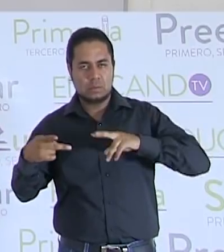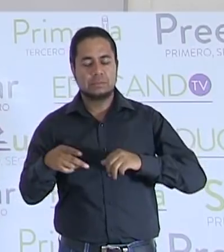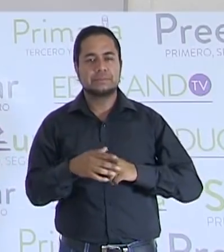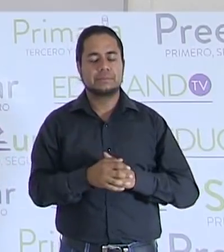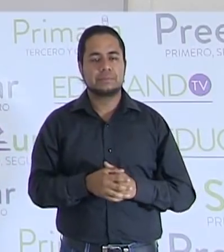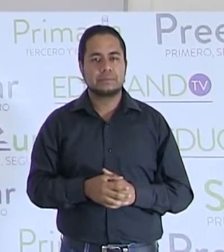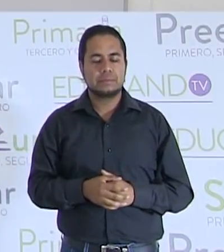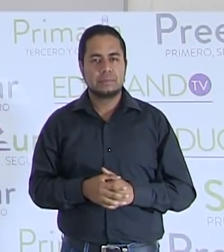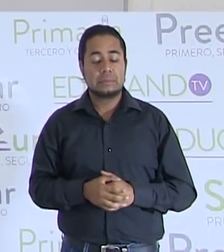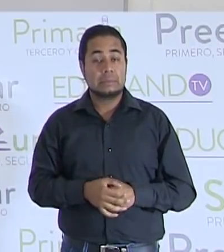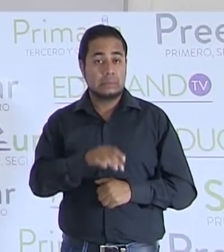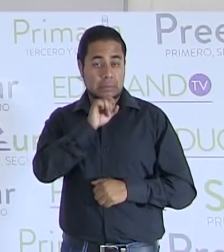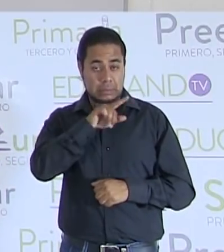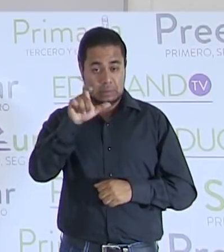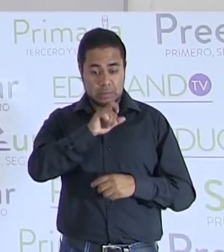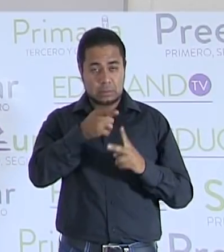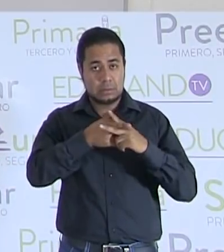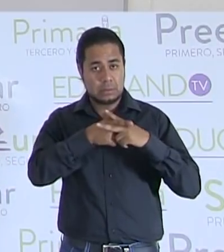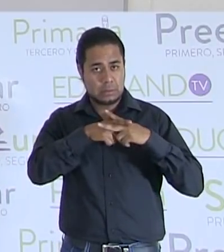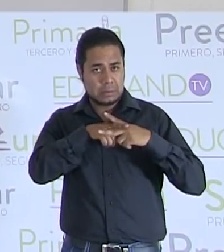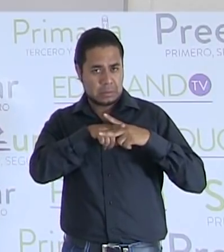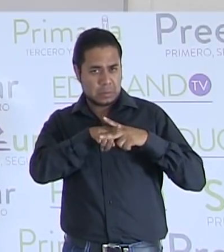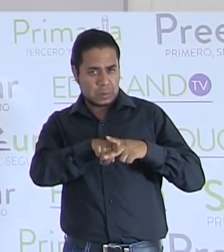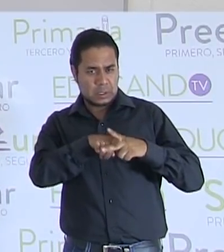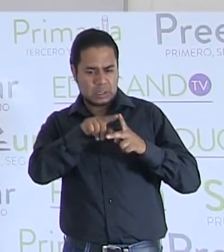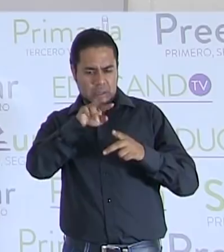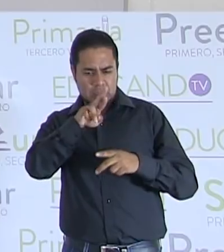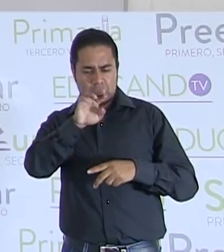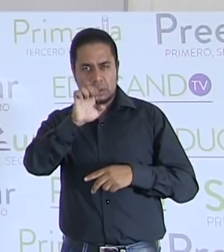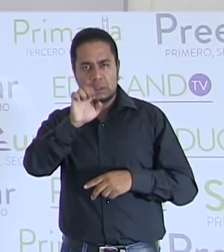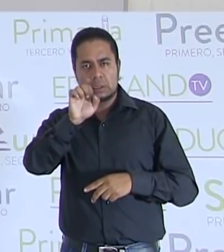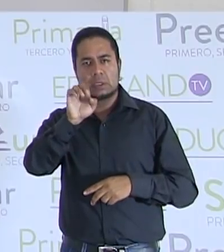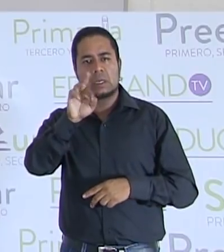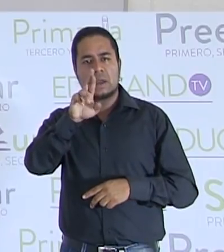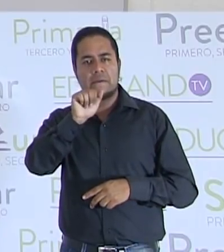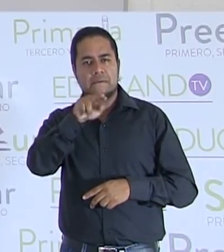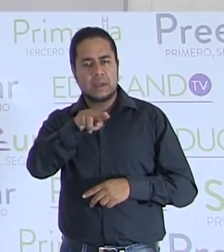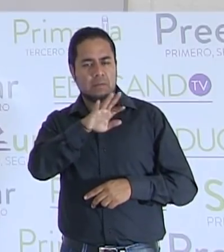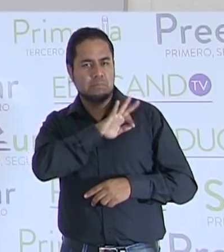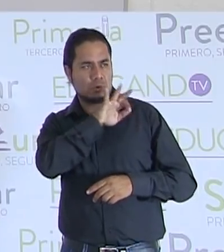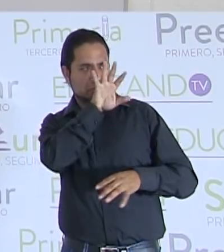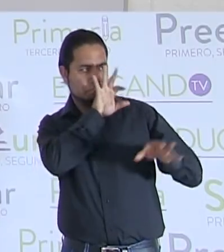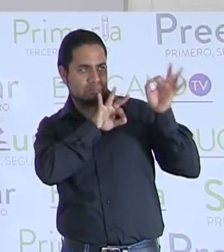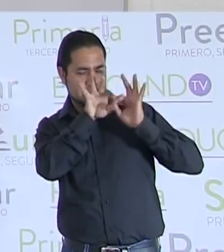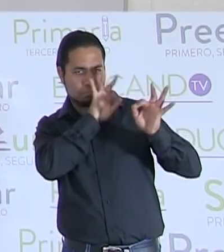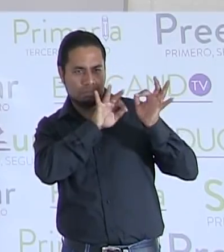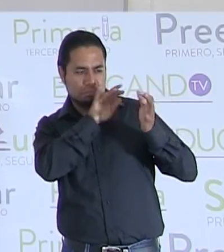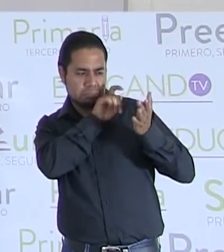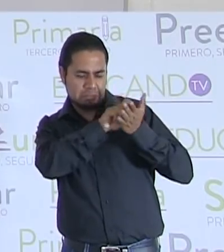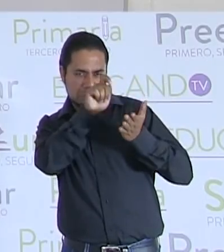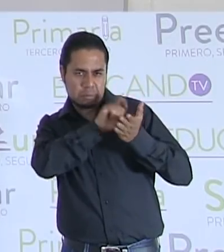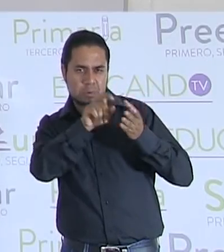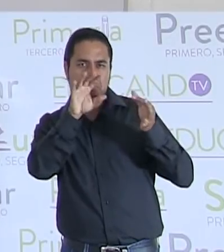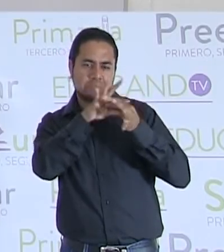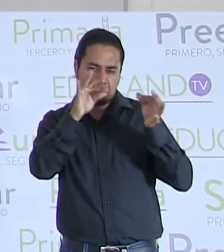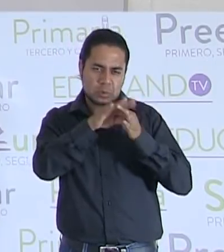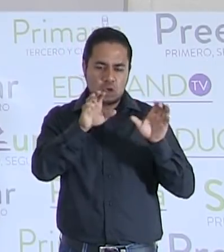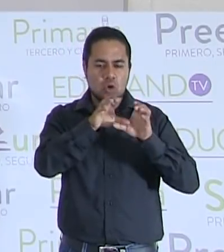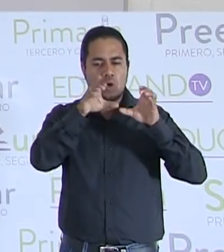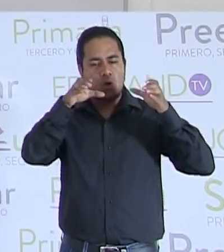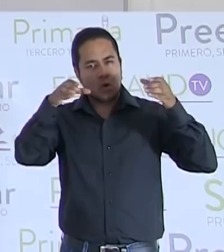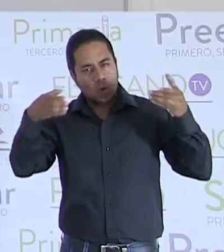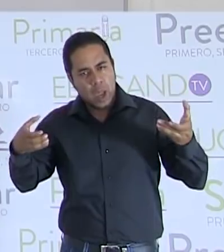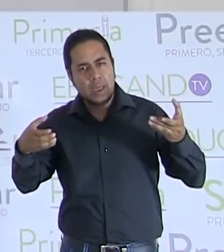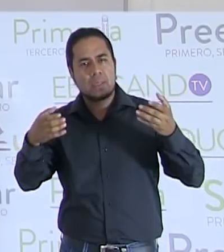Y que a partir de los refranes podemos escribir narraciones, cuentos,